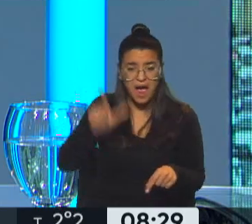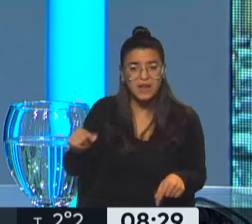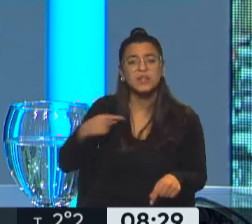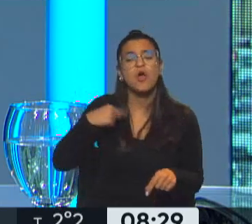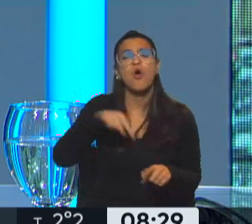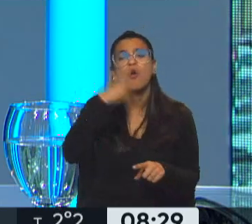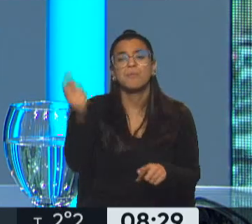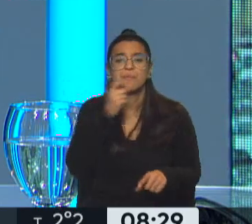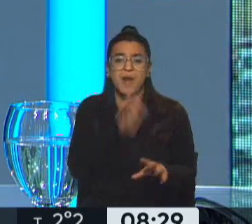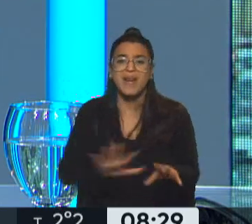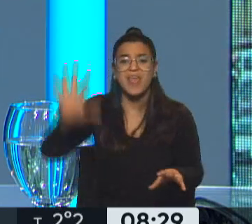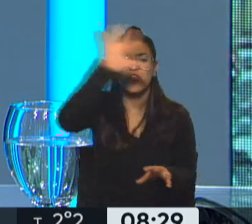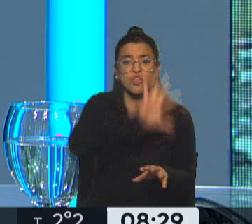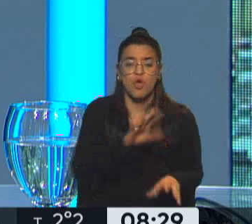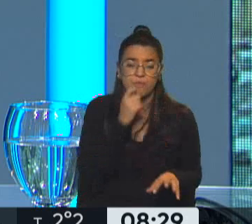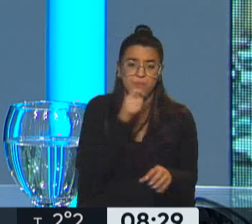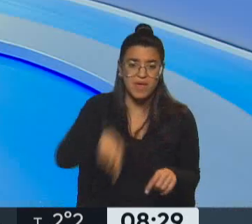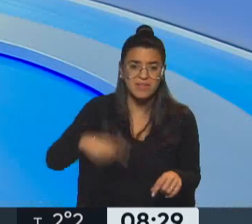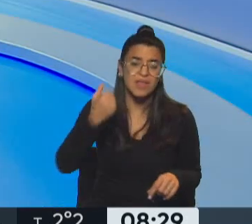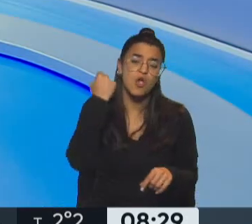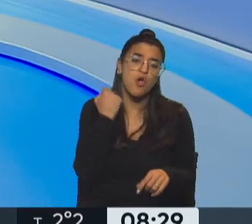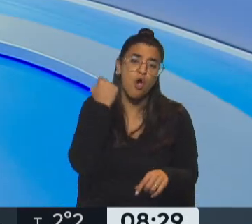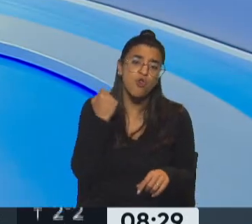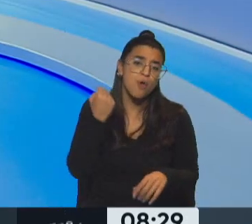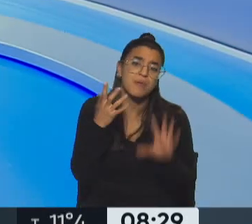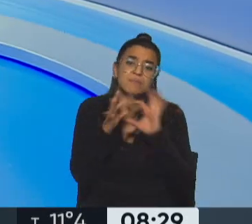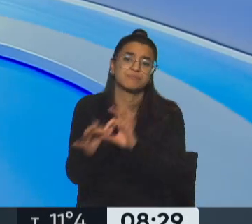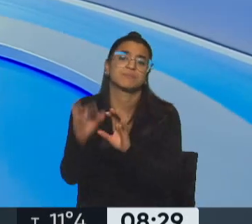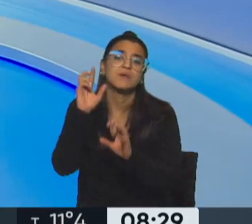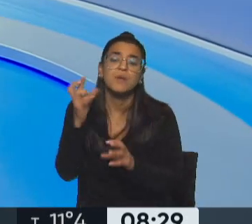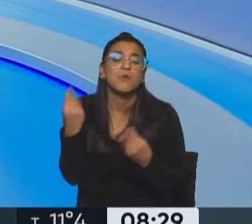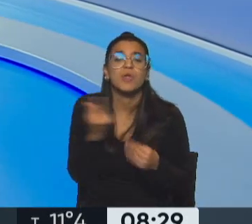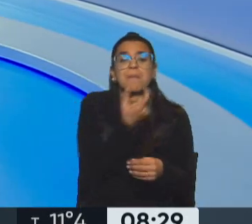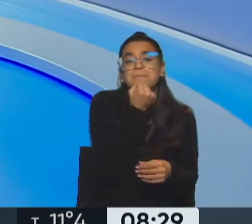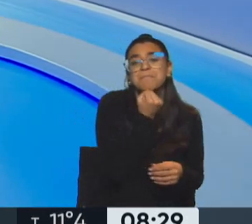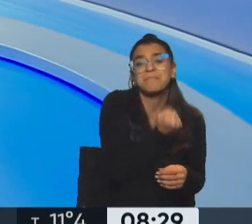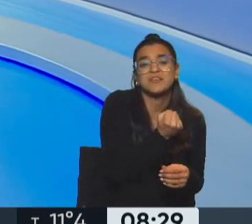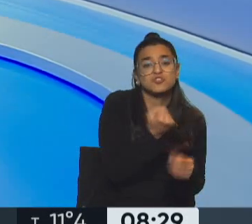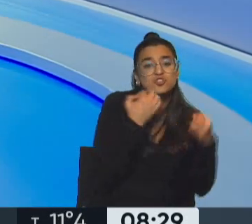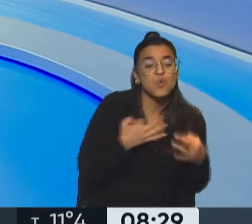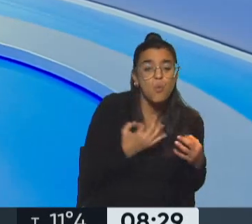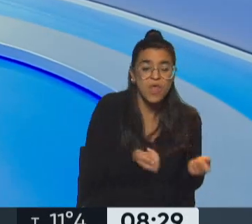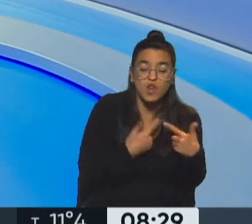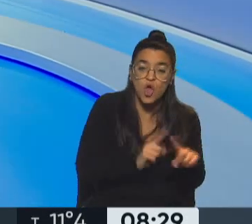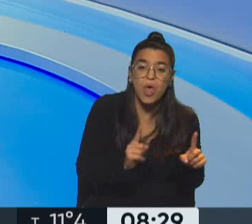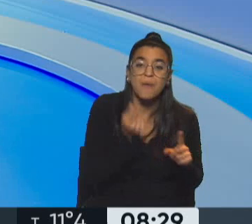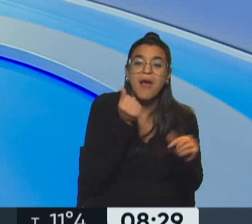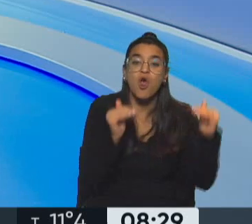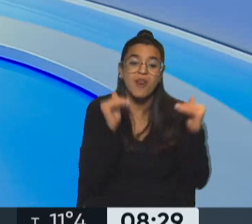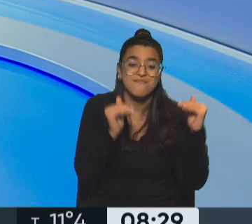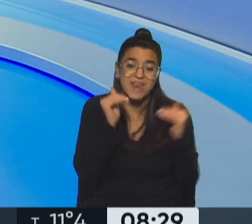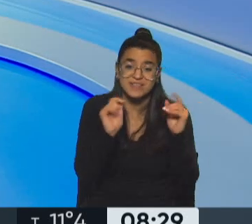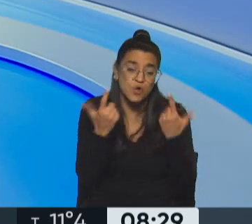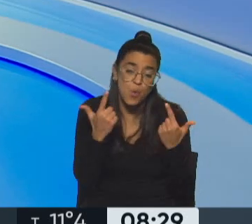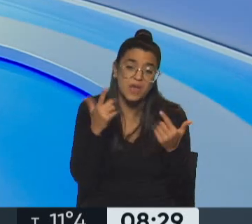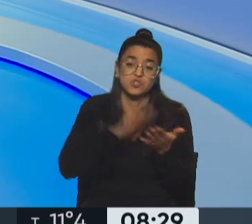en el mundo, sino en la región, porque está la economía dolarizada. Es por la propia inseguridad del peso. Hoy no hay un valor de referencia con